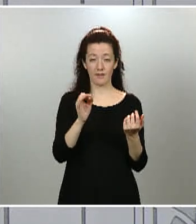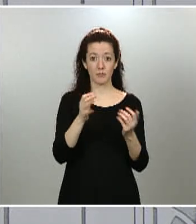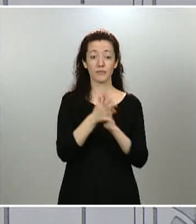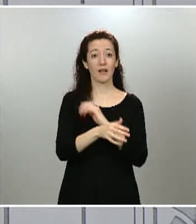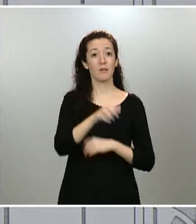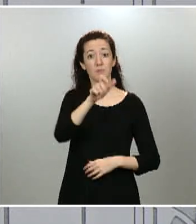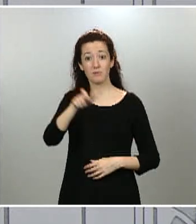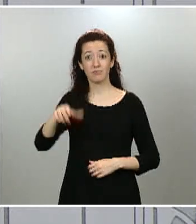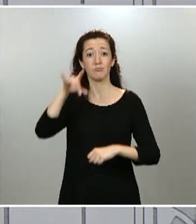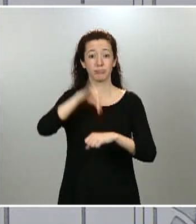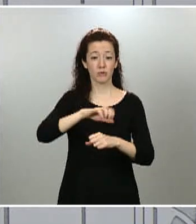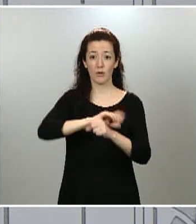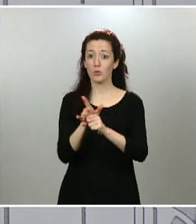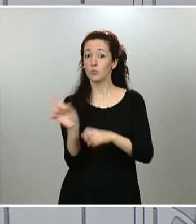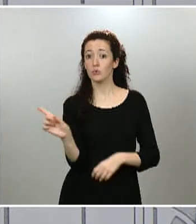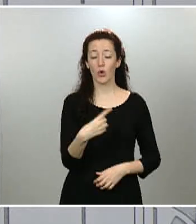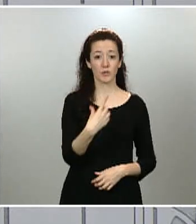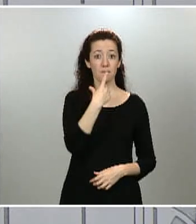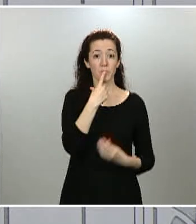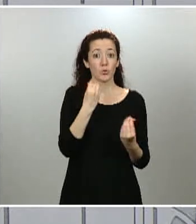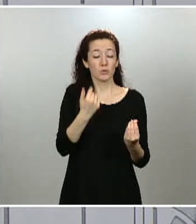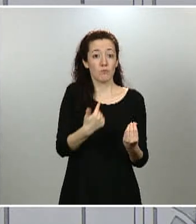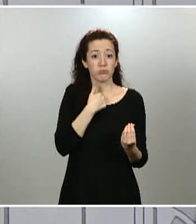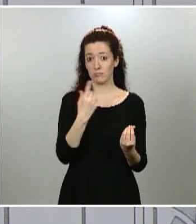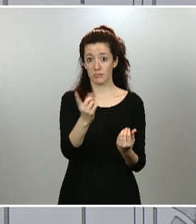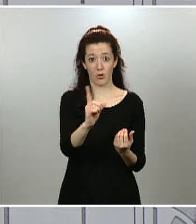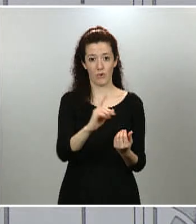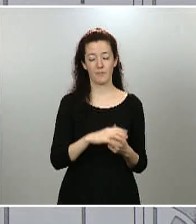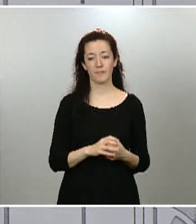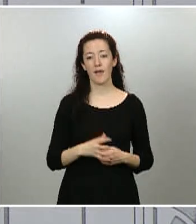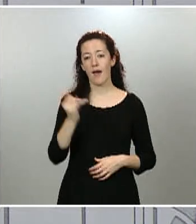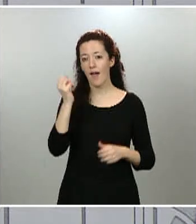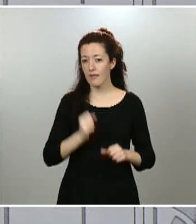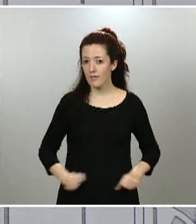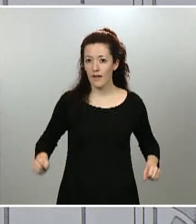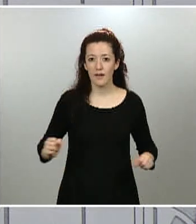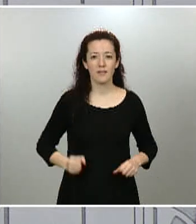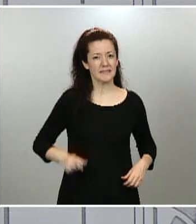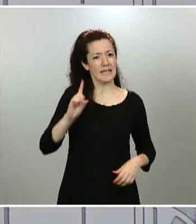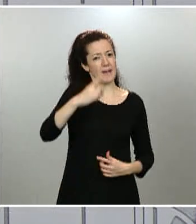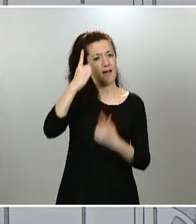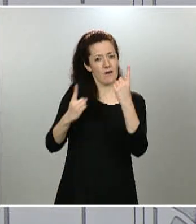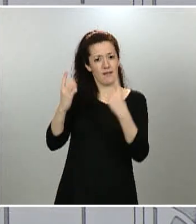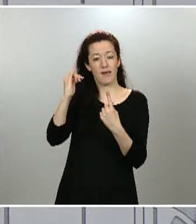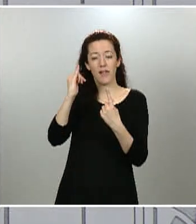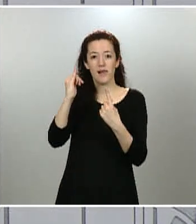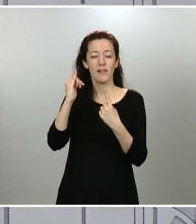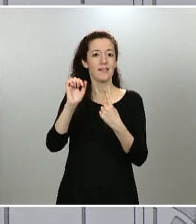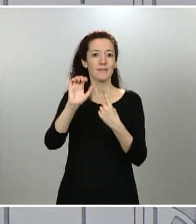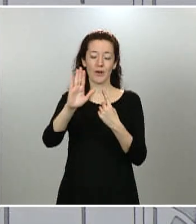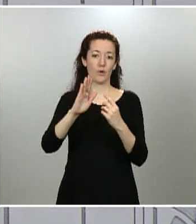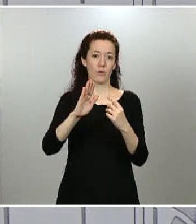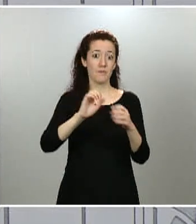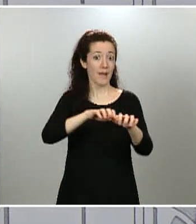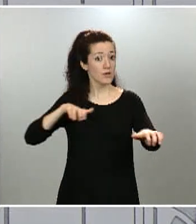anosmia. Hay otros síntomas tipo diarrea que también aparecen en un cierto número, pero menos que los síntomas respiratorios.